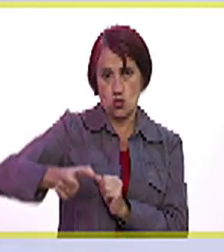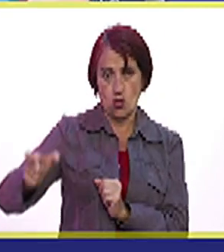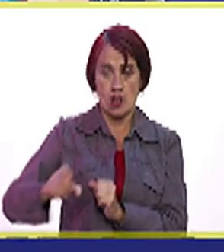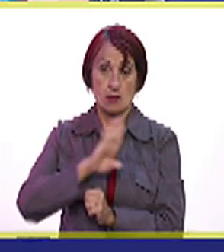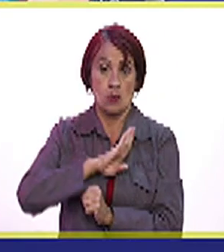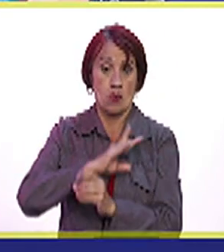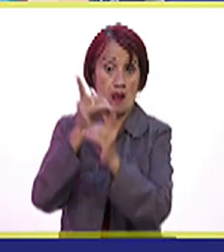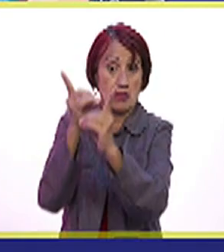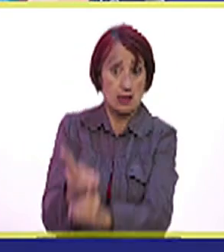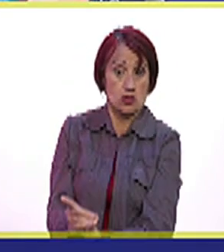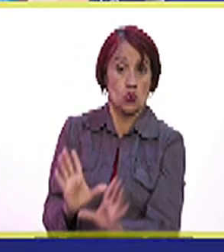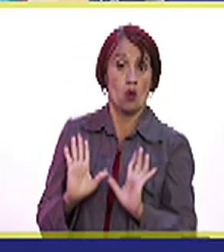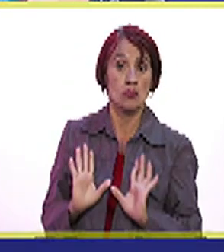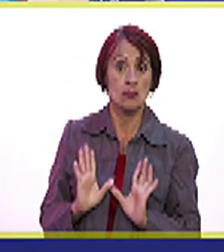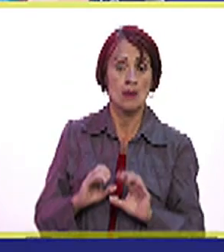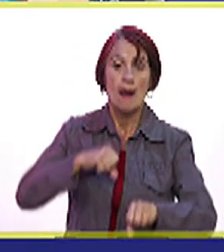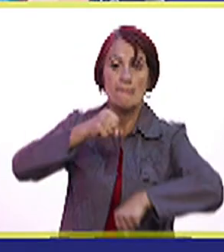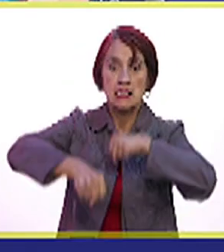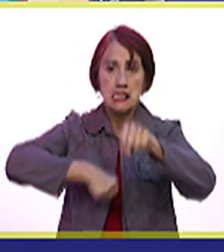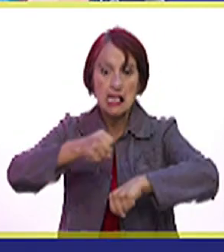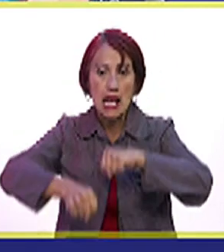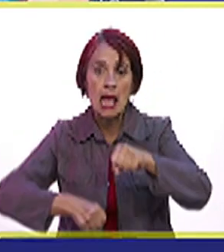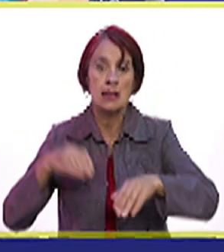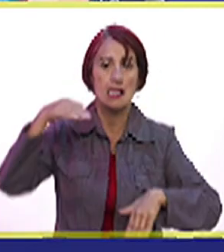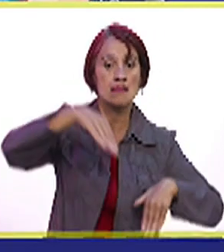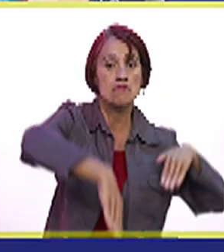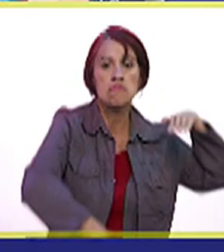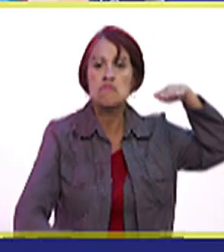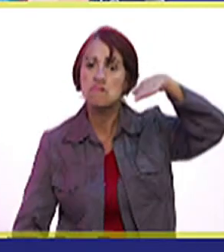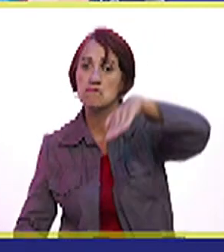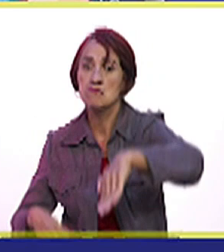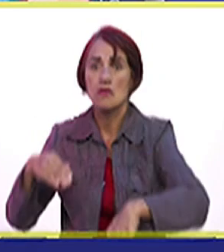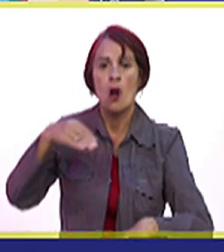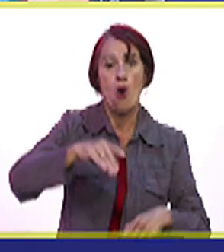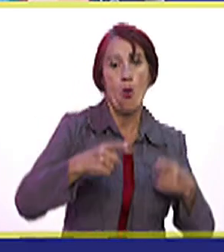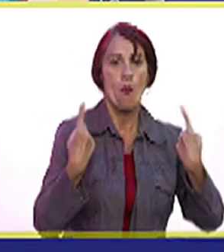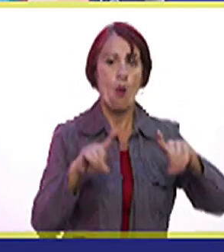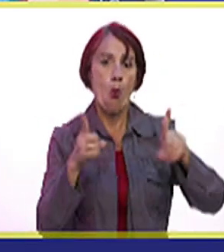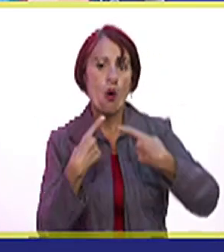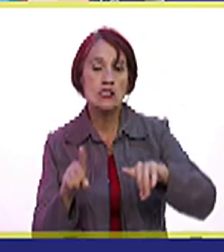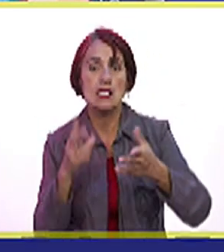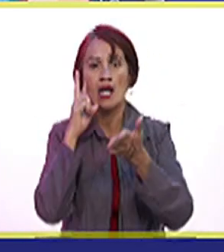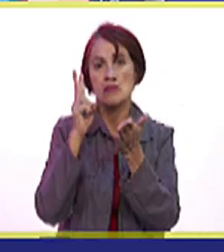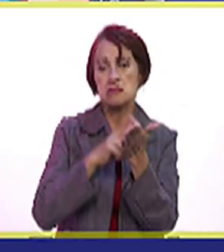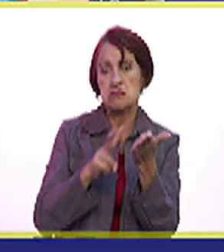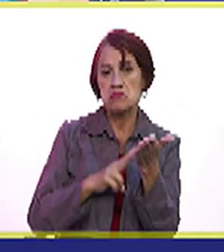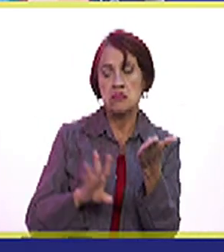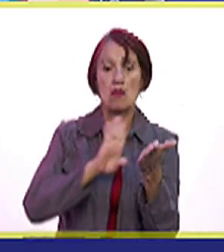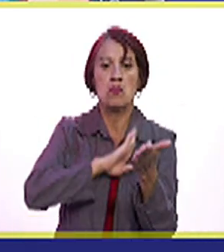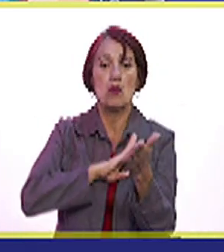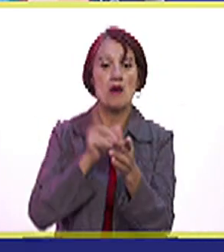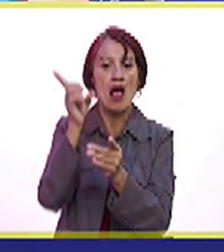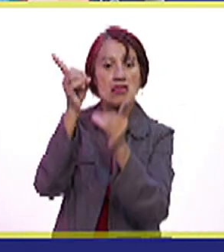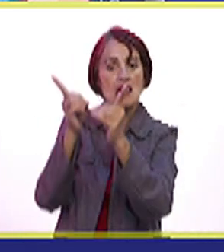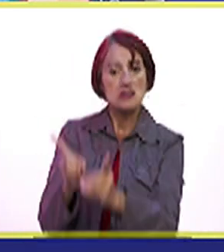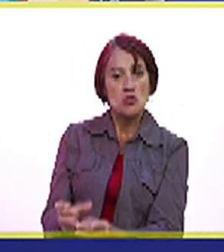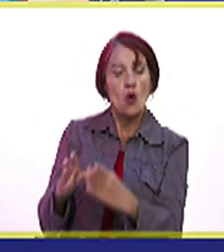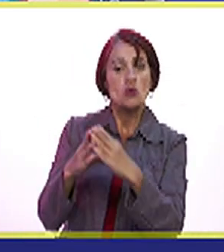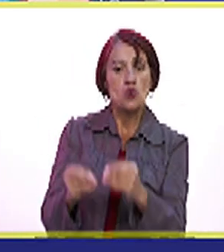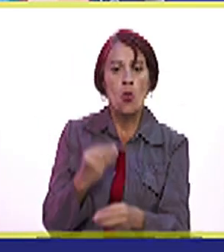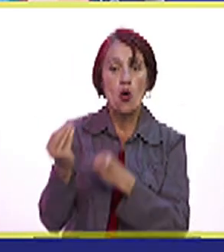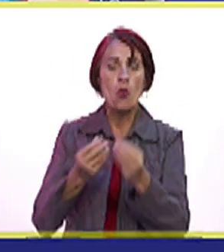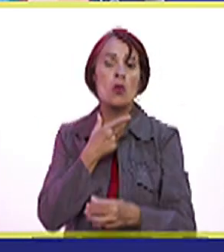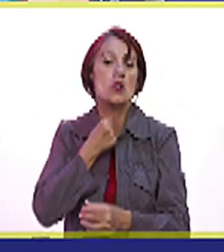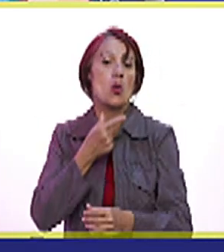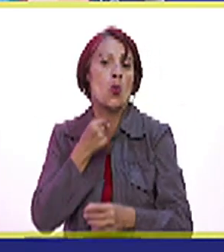personal. Manejamos bicicleta, nadamos, escuchamos música, leemos. Cada quien va a tener la manera de